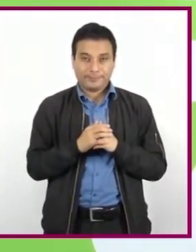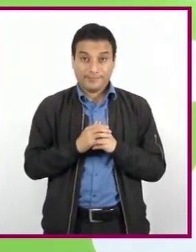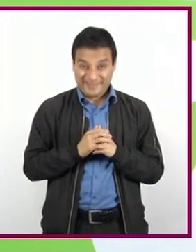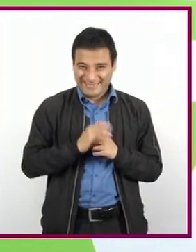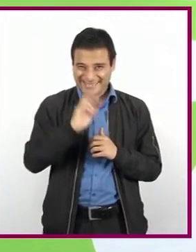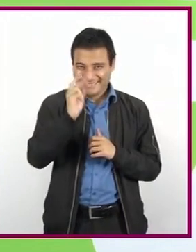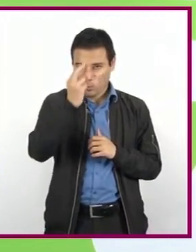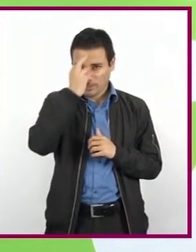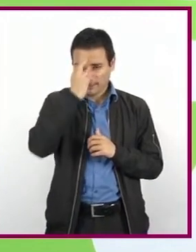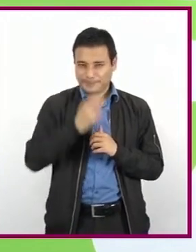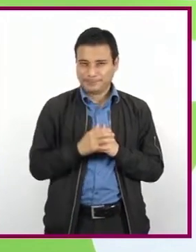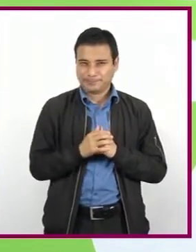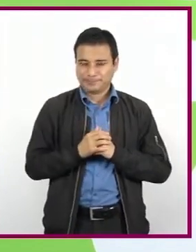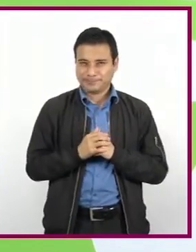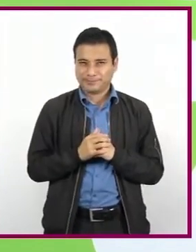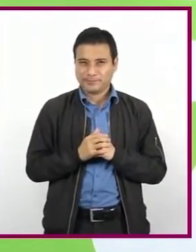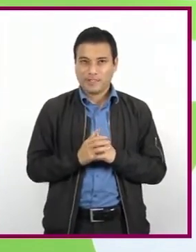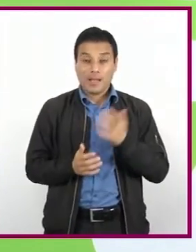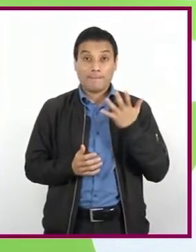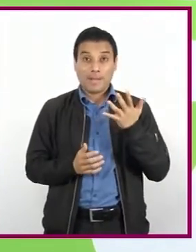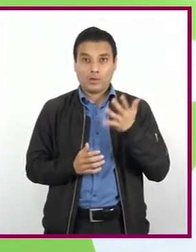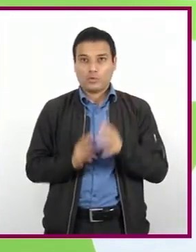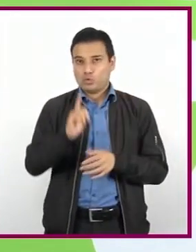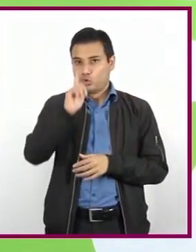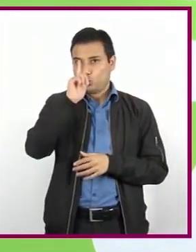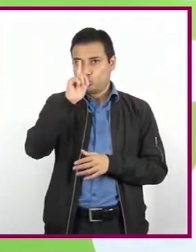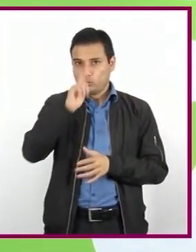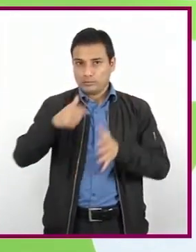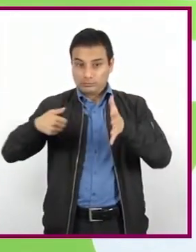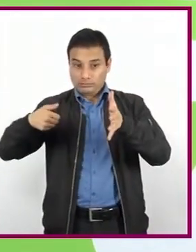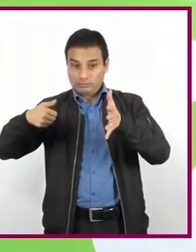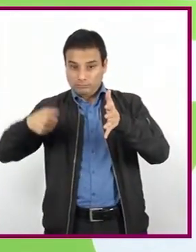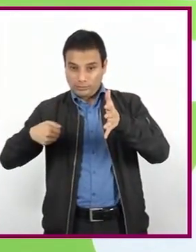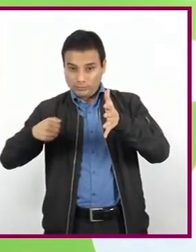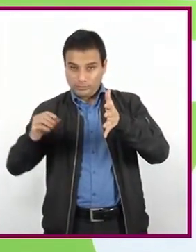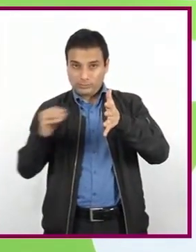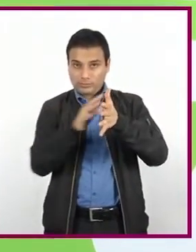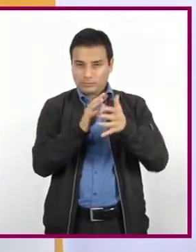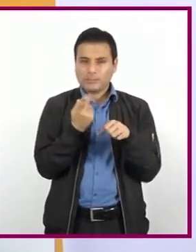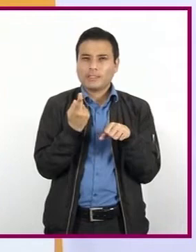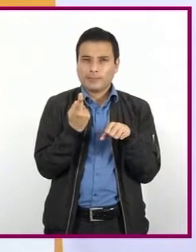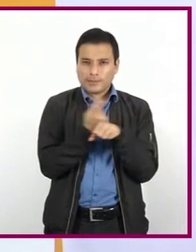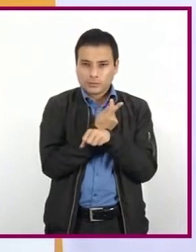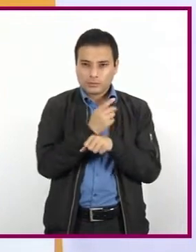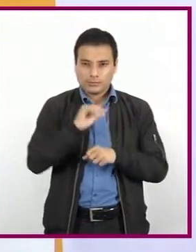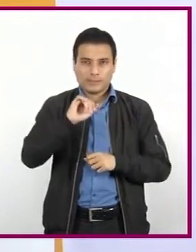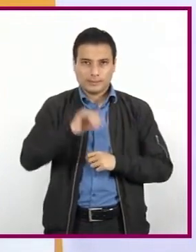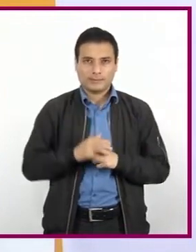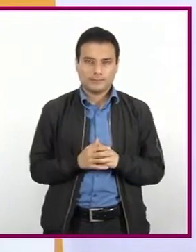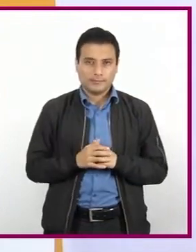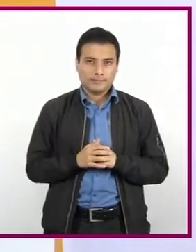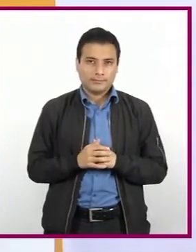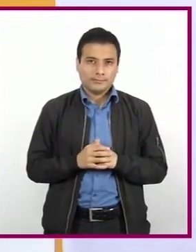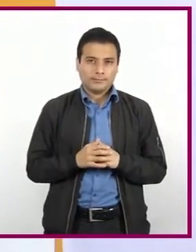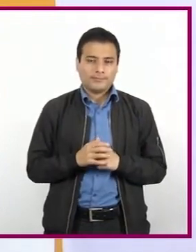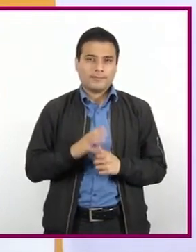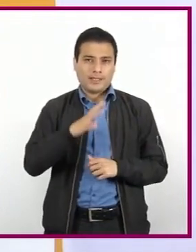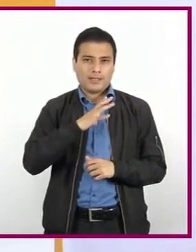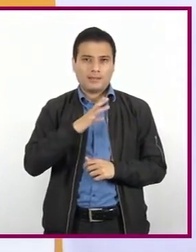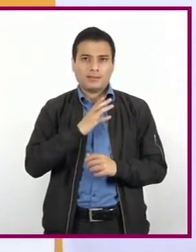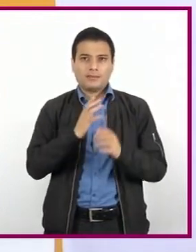¿recuerdas qué pasó cuando pusiste la mano entre la lámpara y la hoja de papel? Claro, pues se proyectaba la sombra